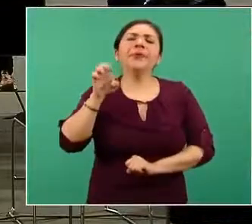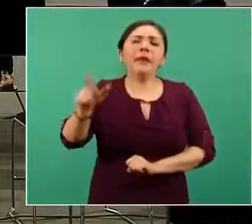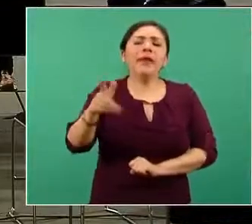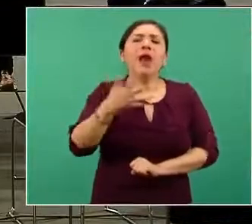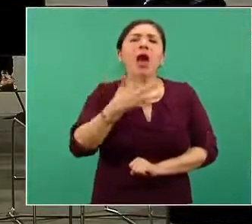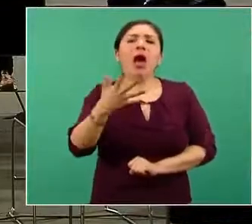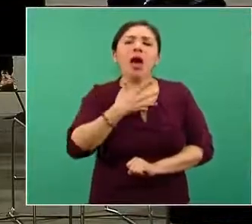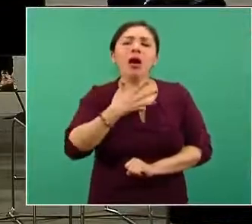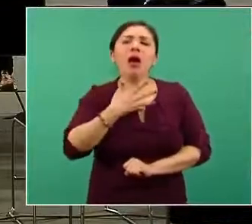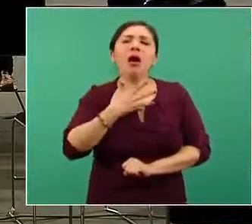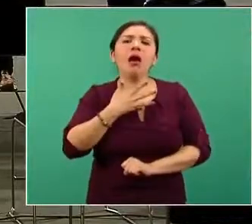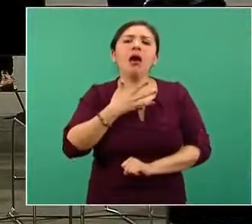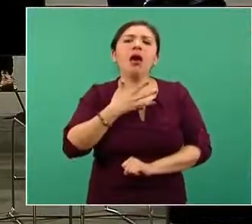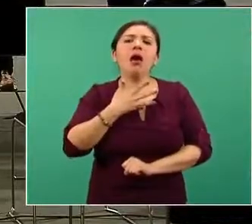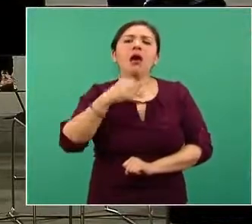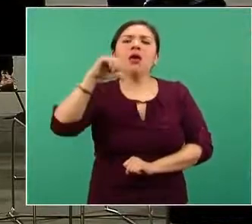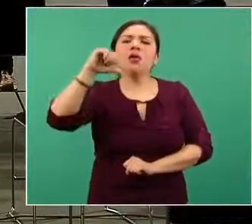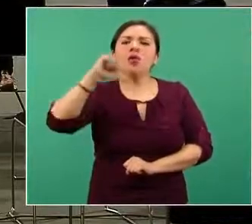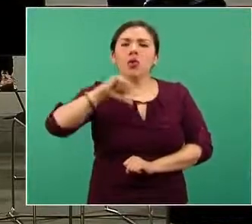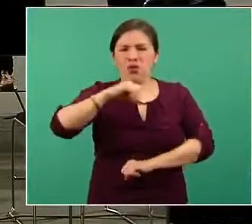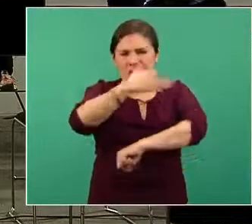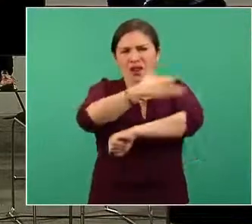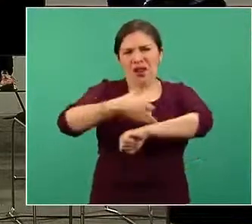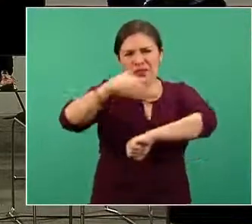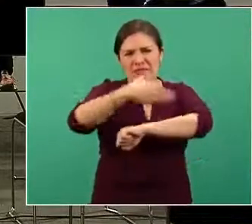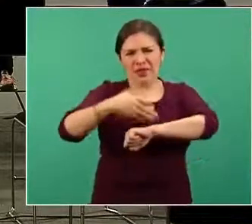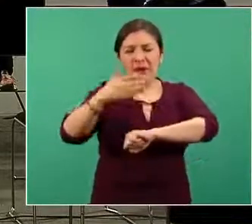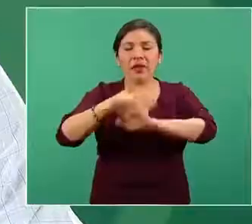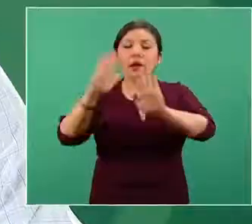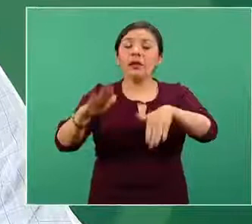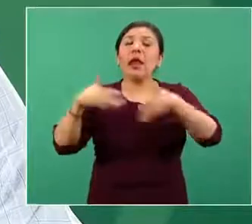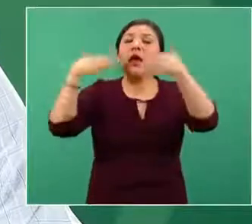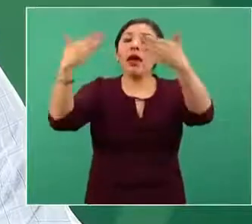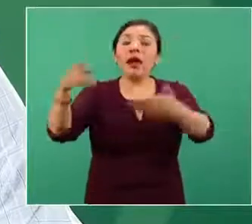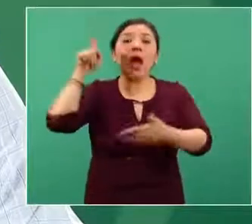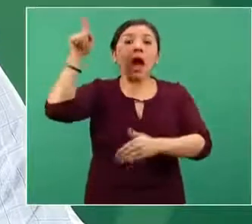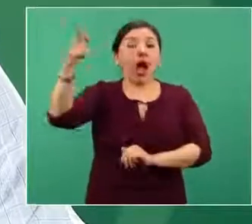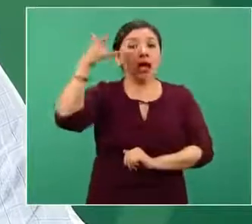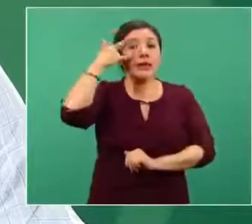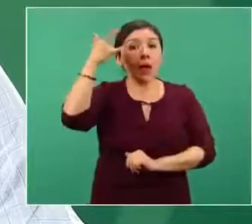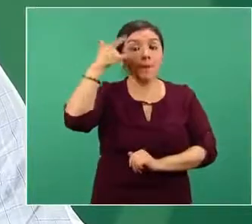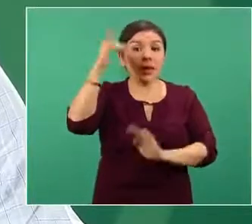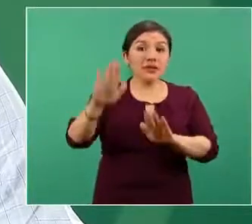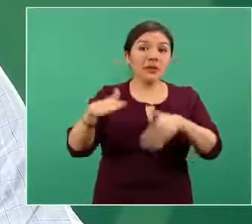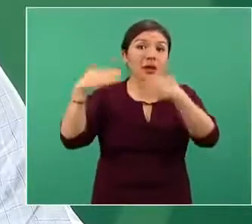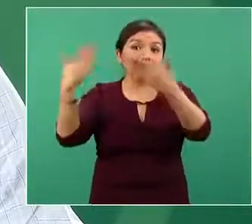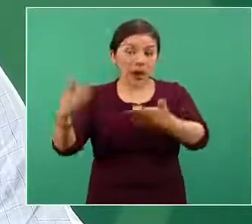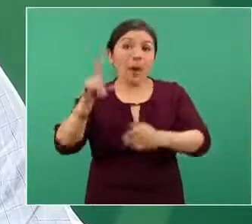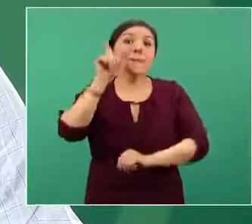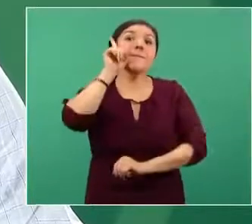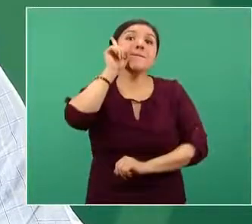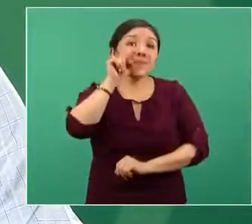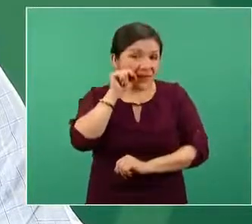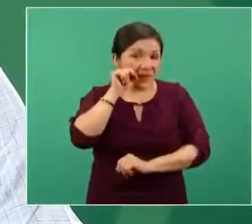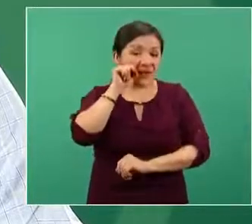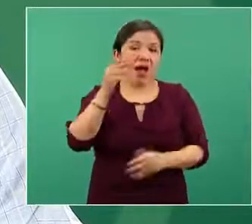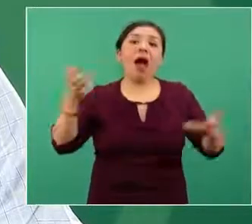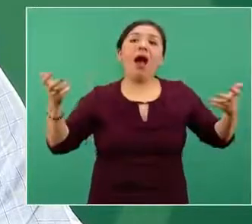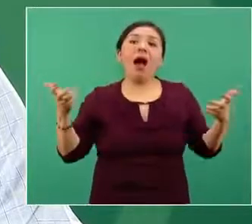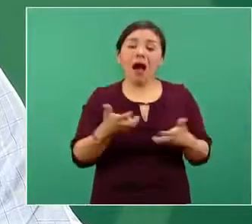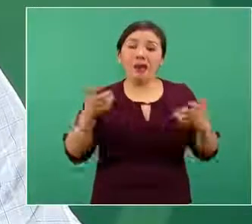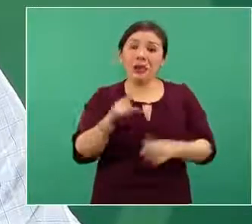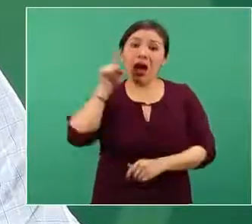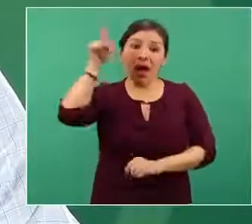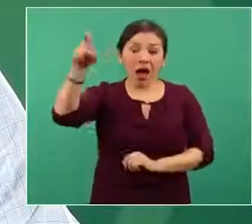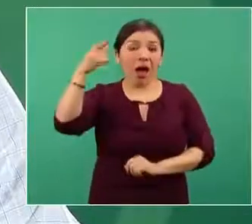hace el transcurso de la tarde, arribó al estado de Campeche. El día de mañana se va a llevar a cabo en